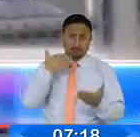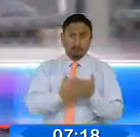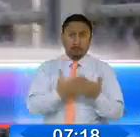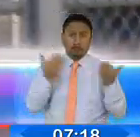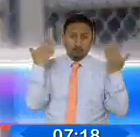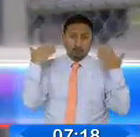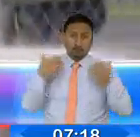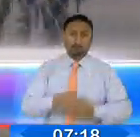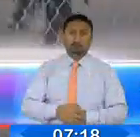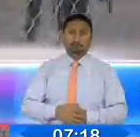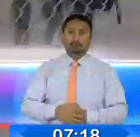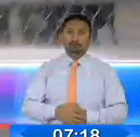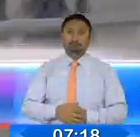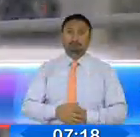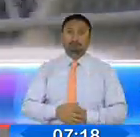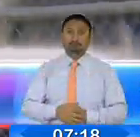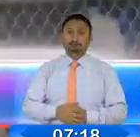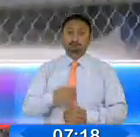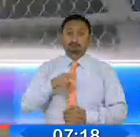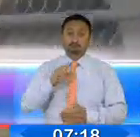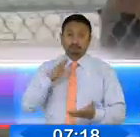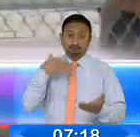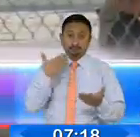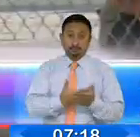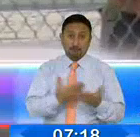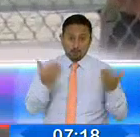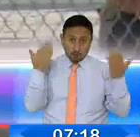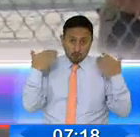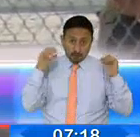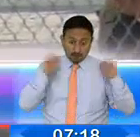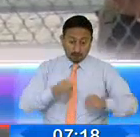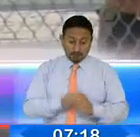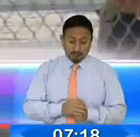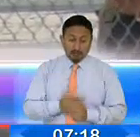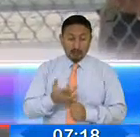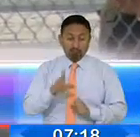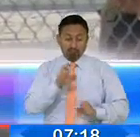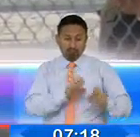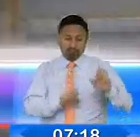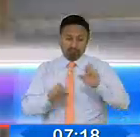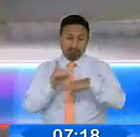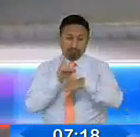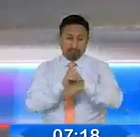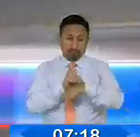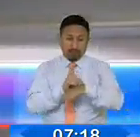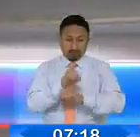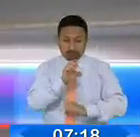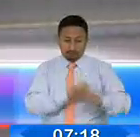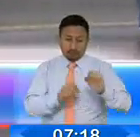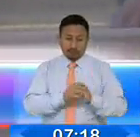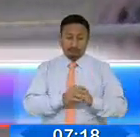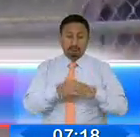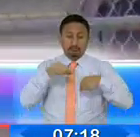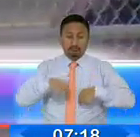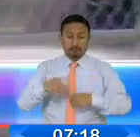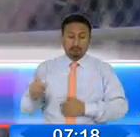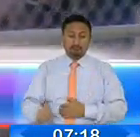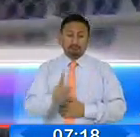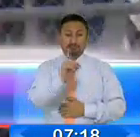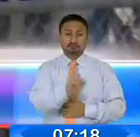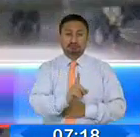principal. Una vez que llegó a Guayaquil, se le practicó los respectivos chequeos médicos para presentarlo en la diligencia